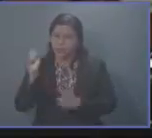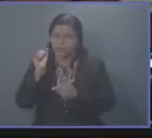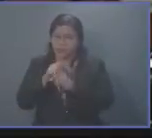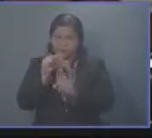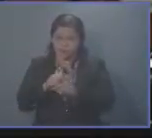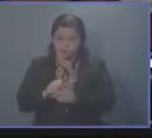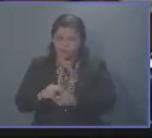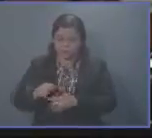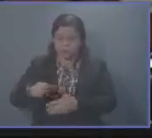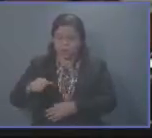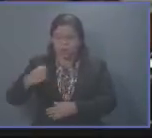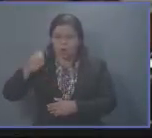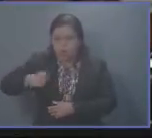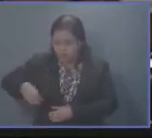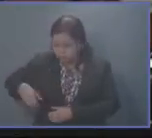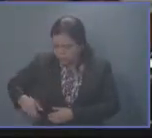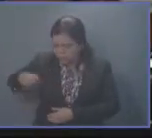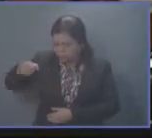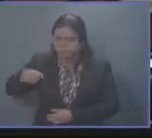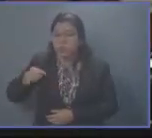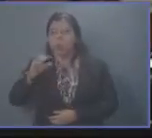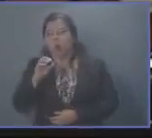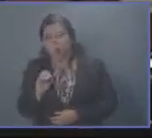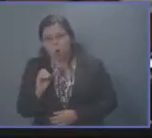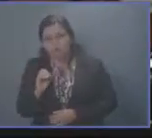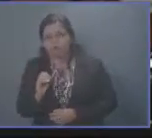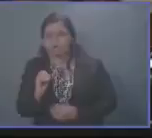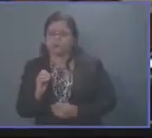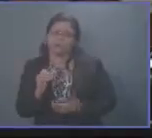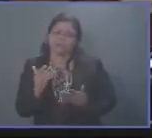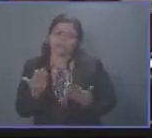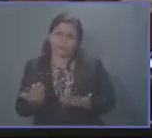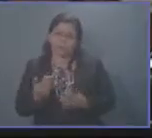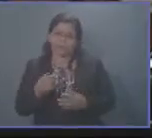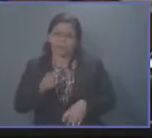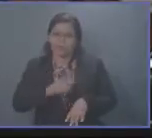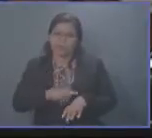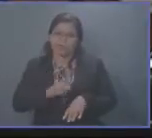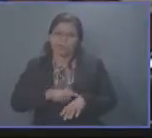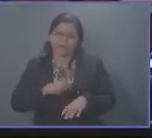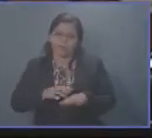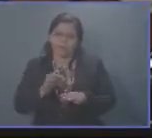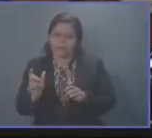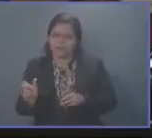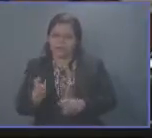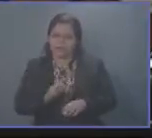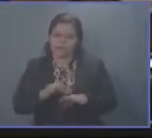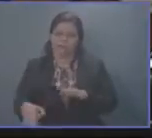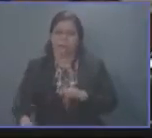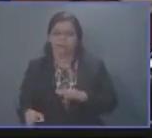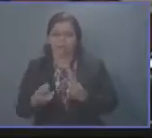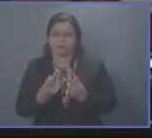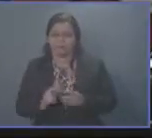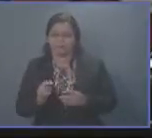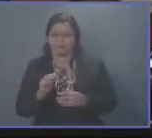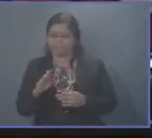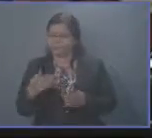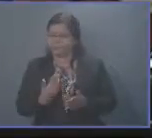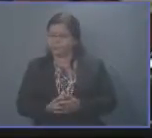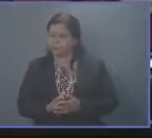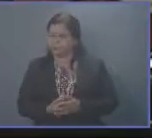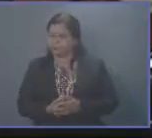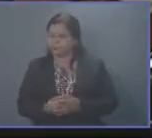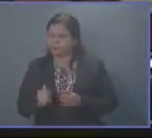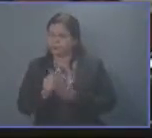sustracción o caducidad de la tarjeta. Artículo 5. Refórmase el inciso primero